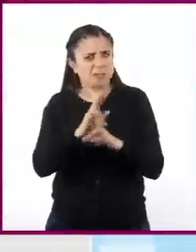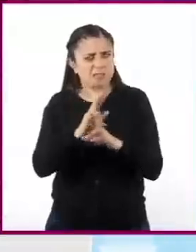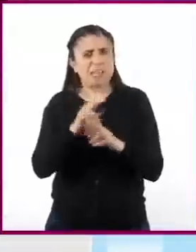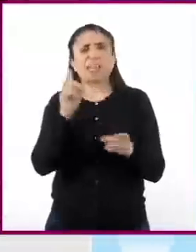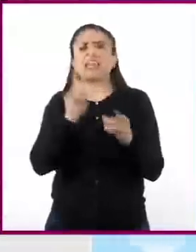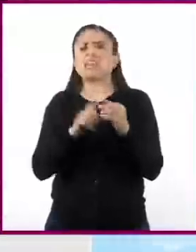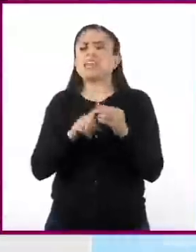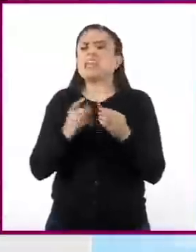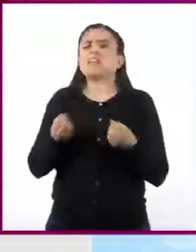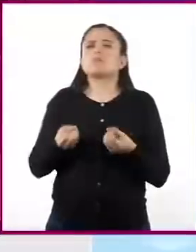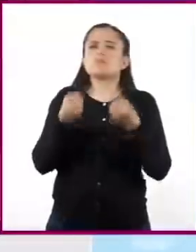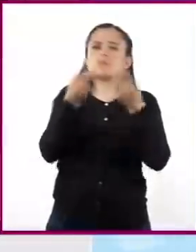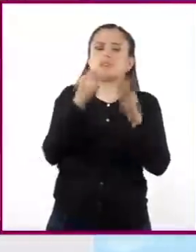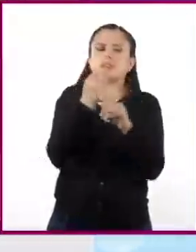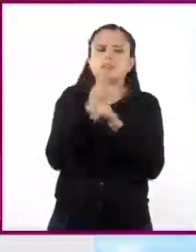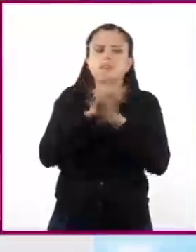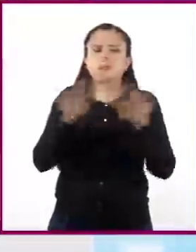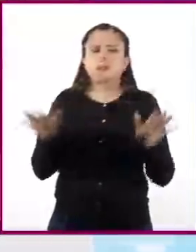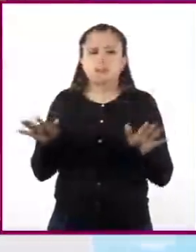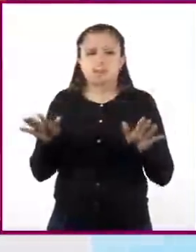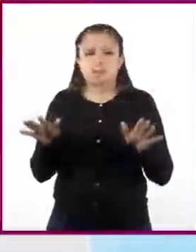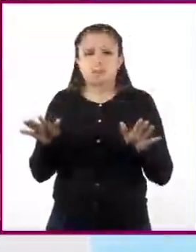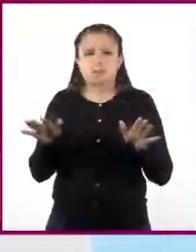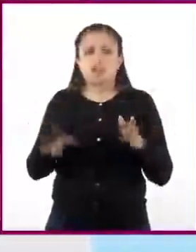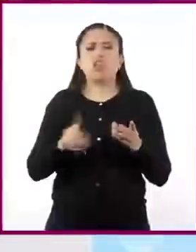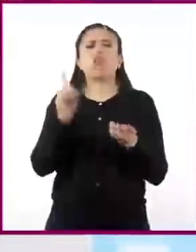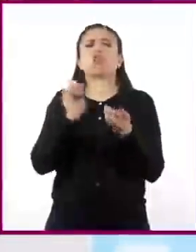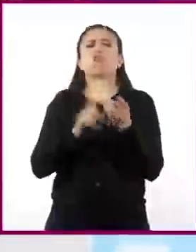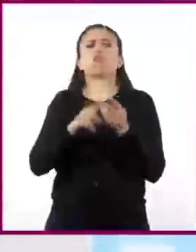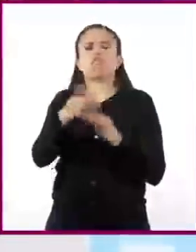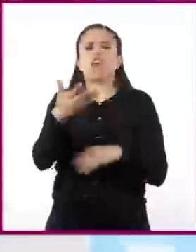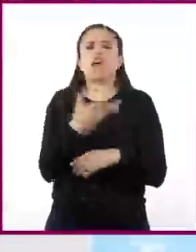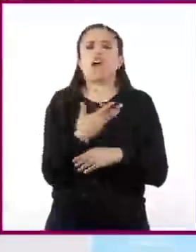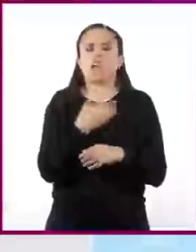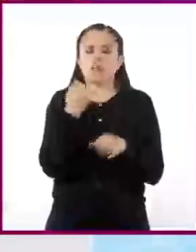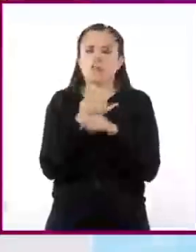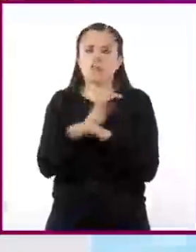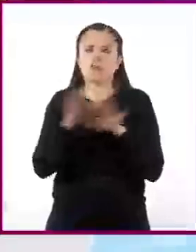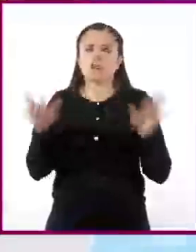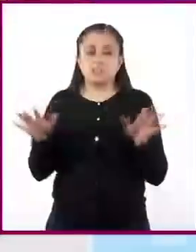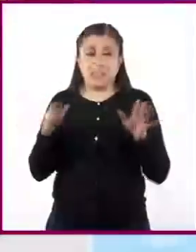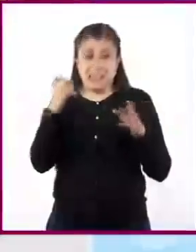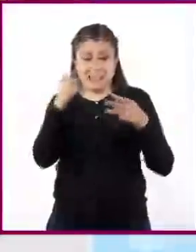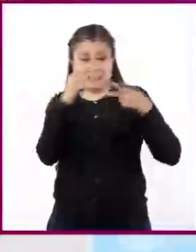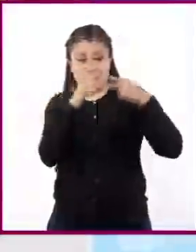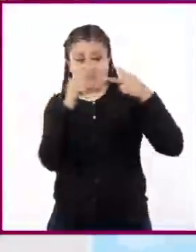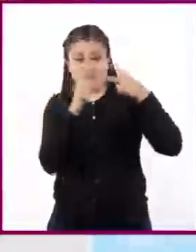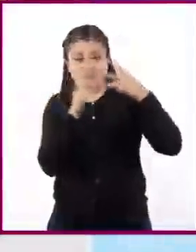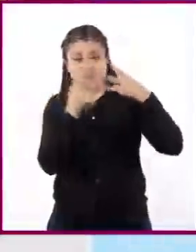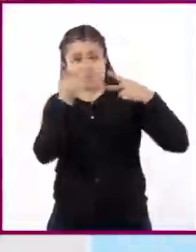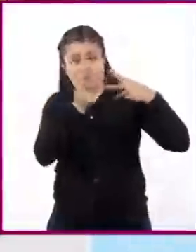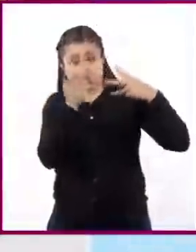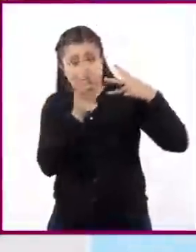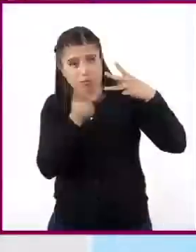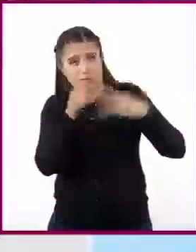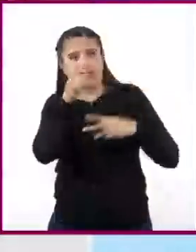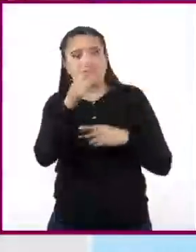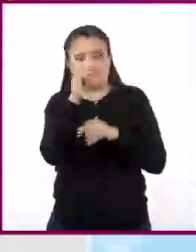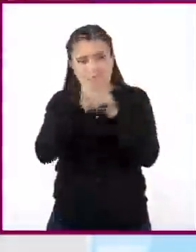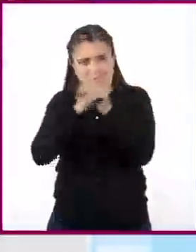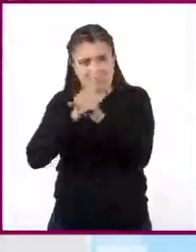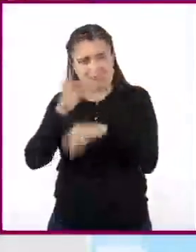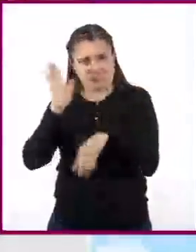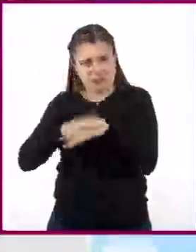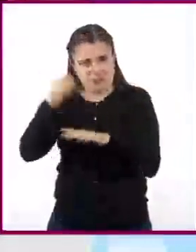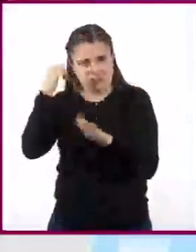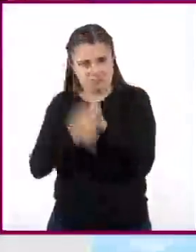te brindó información? ¿Y en dónde la obtuviste? De esta manera, condensamos la esencia de la